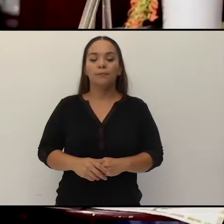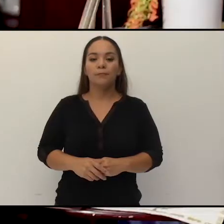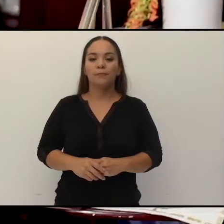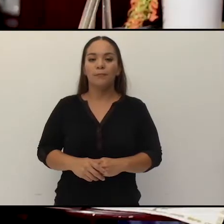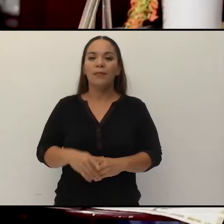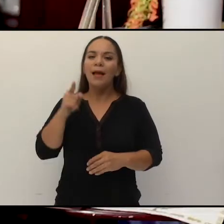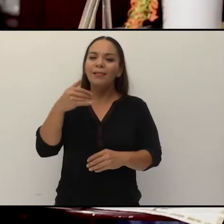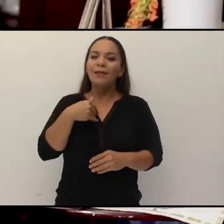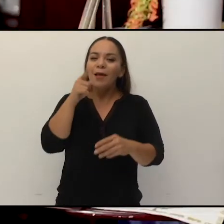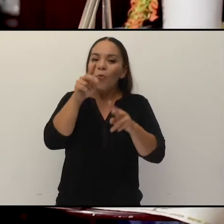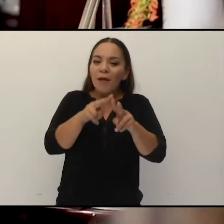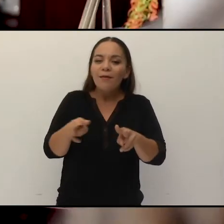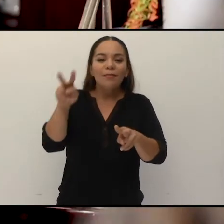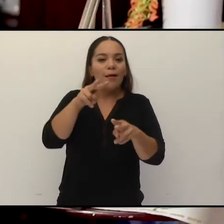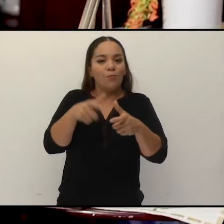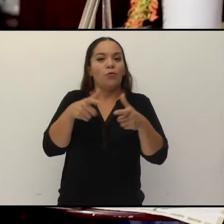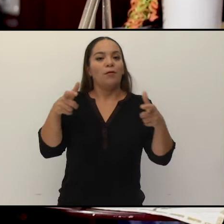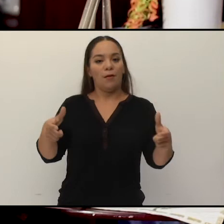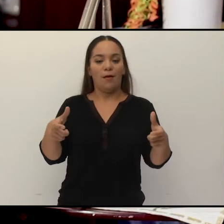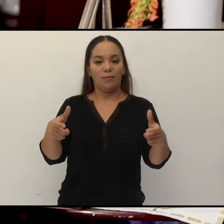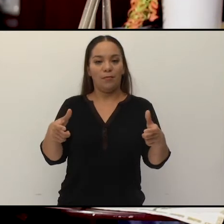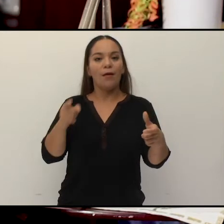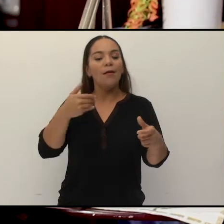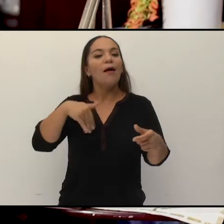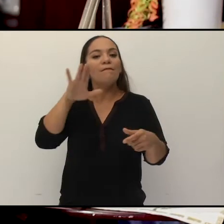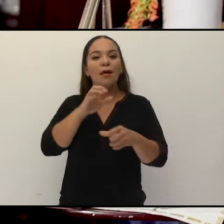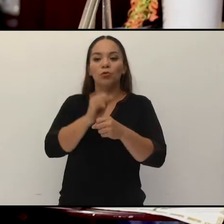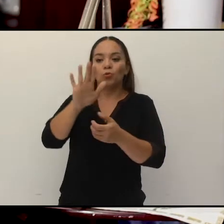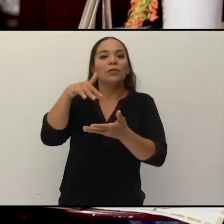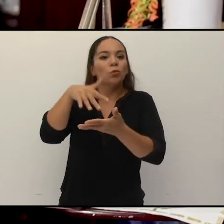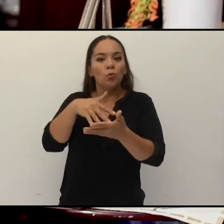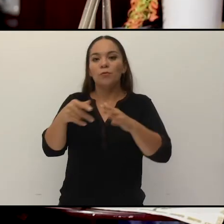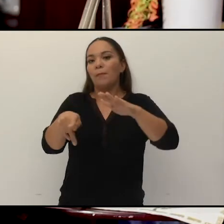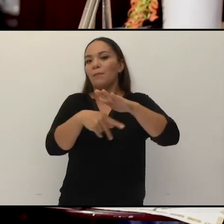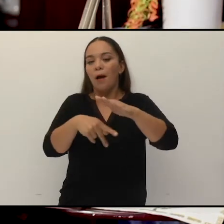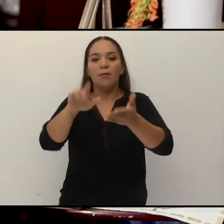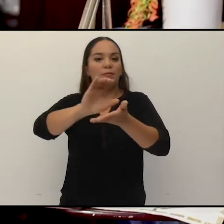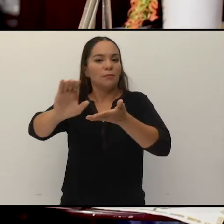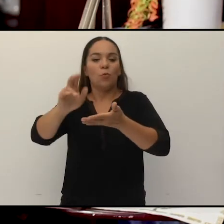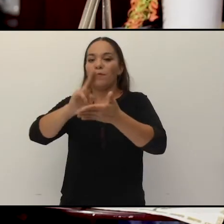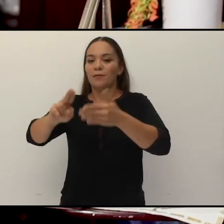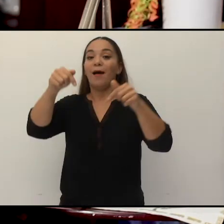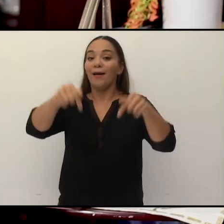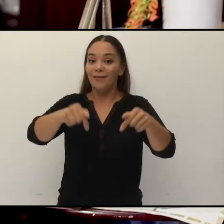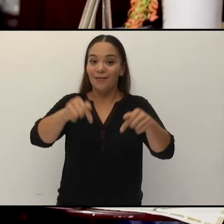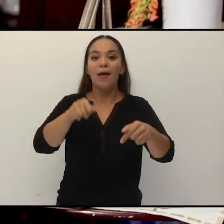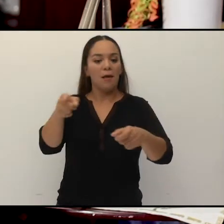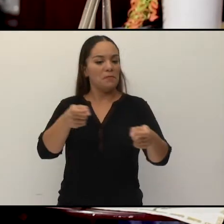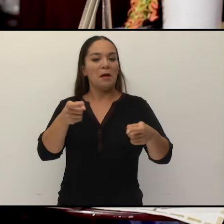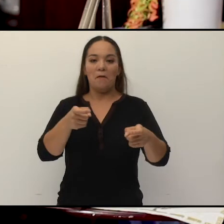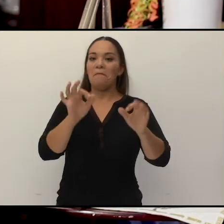Y es que él tenía una ventaja increíble, es decir, había hecho sus estudios de primaria, de secundaria, de universidad,